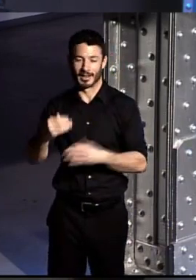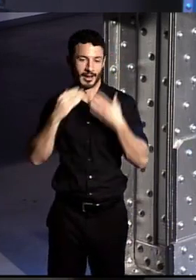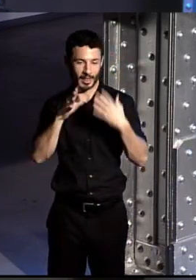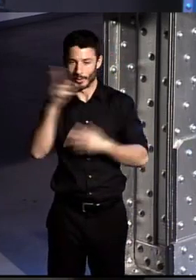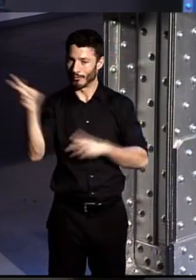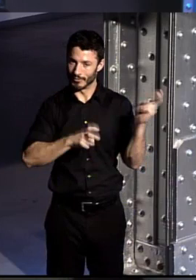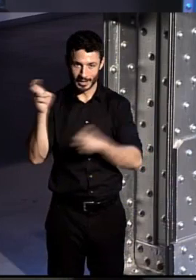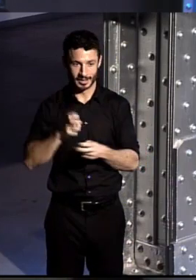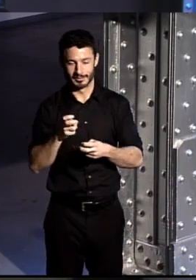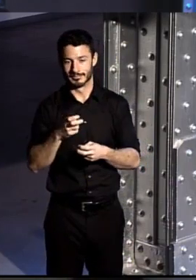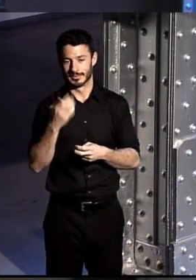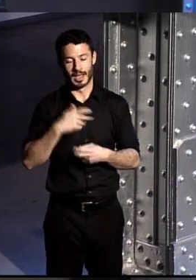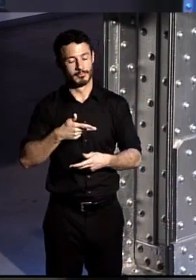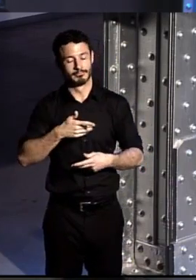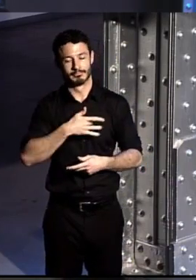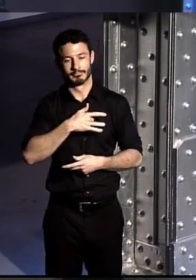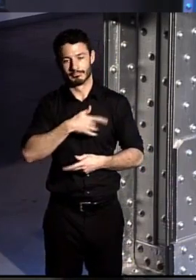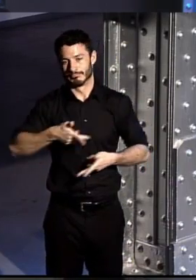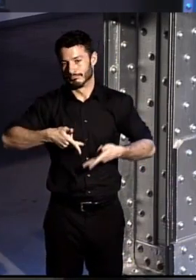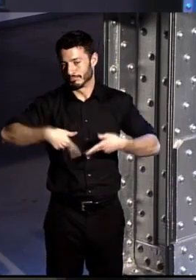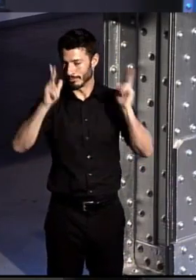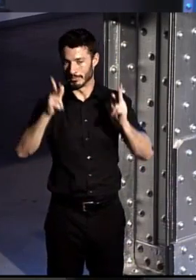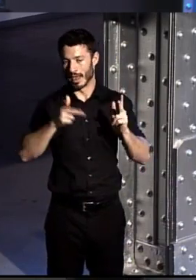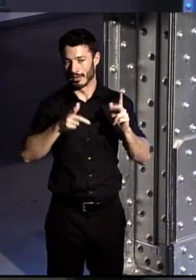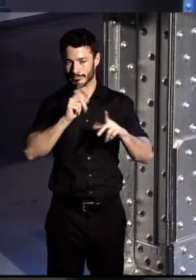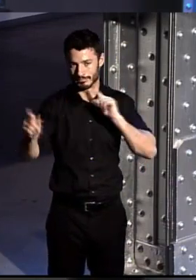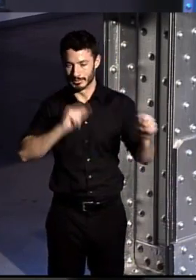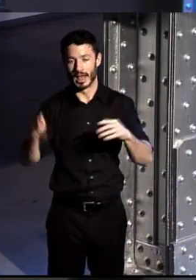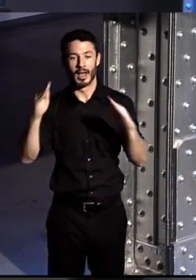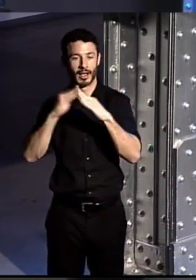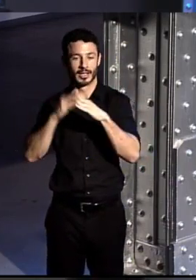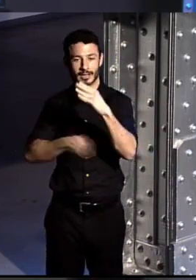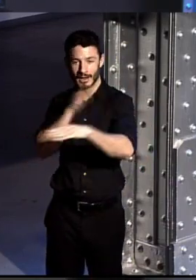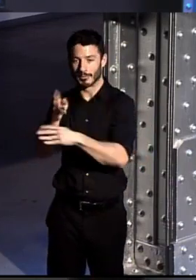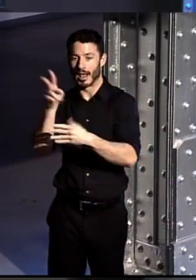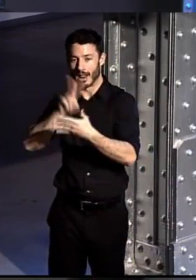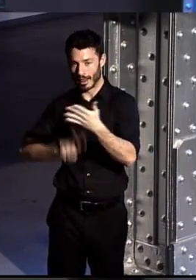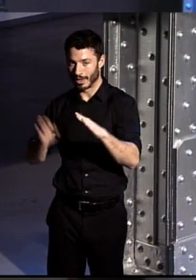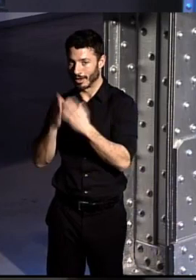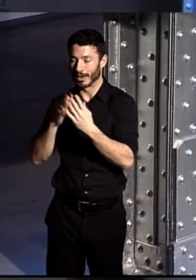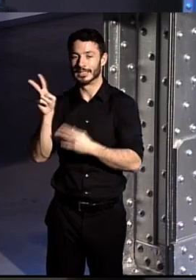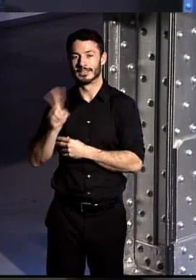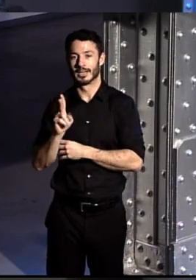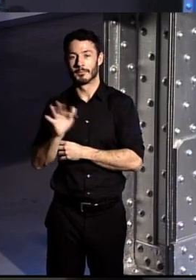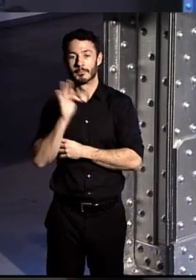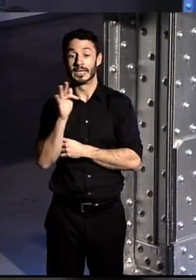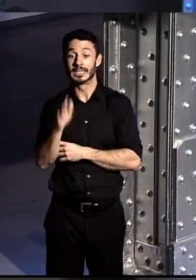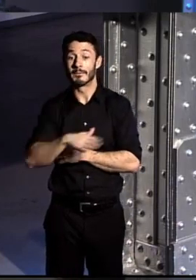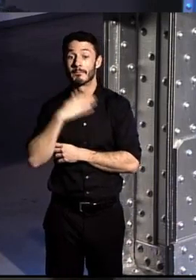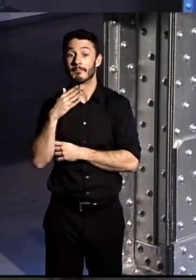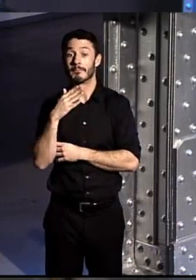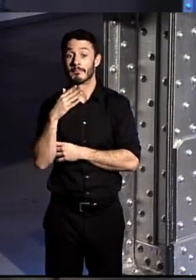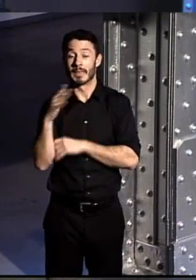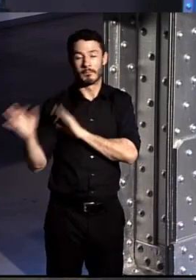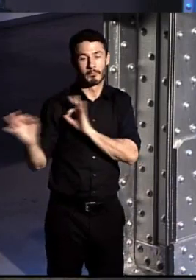que os vayáis a leer a Verne, a Almudena y a preparar esa charla que ya vamos anunciando sobre sí. Galdós y Pardo Bazán,